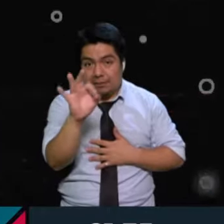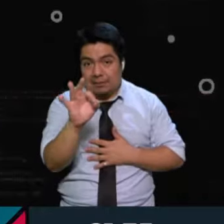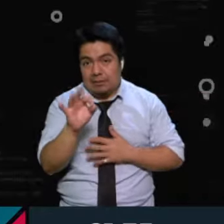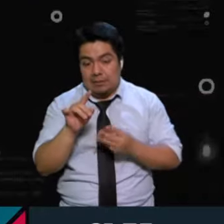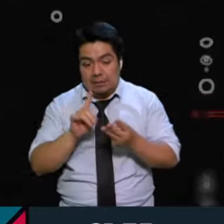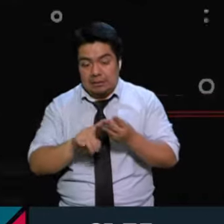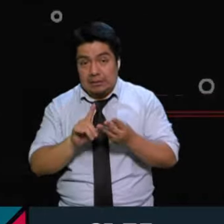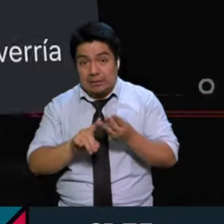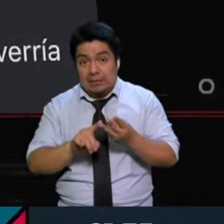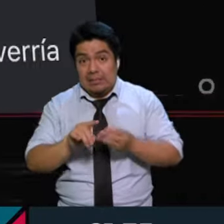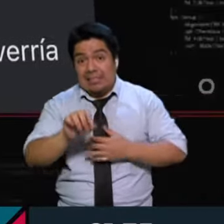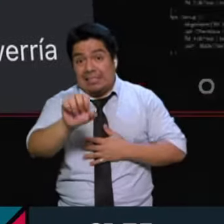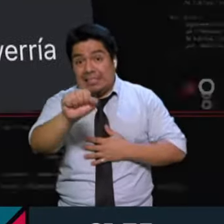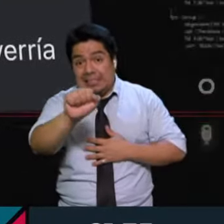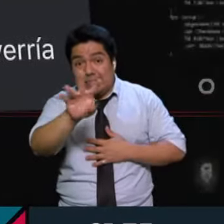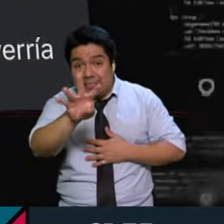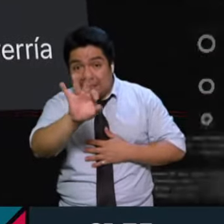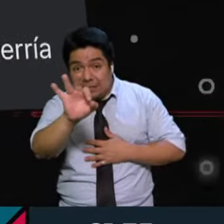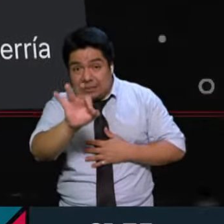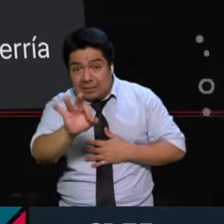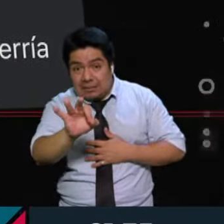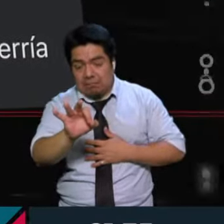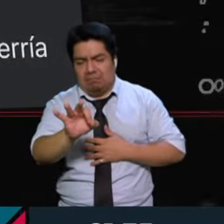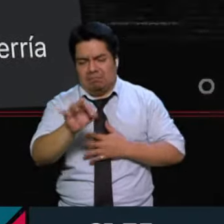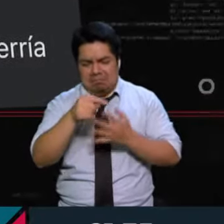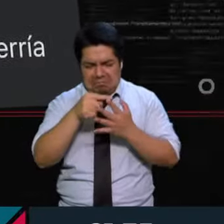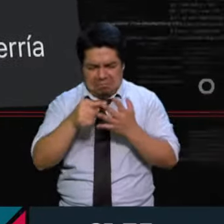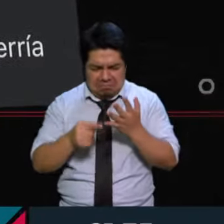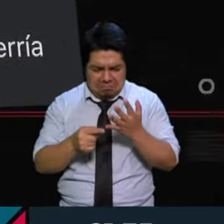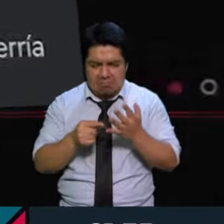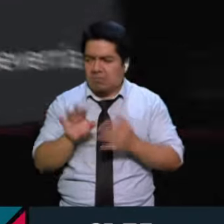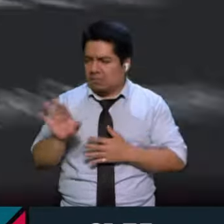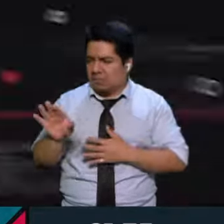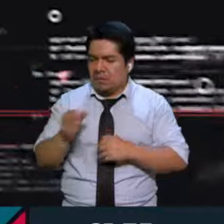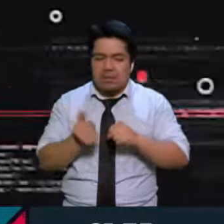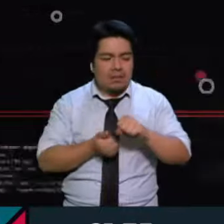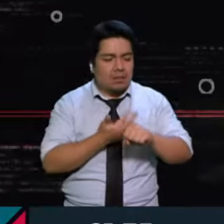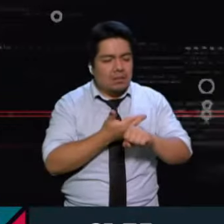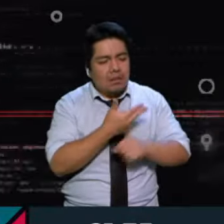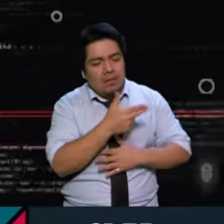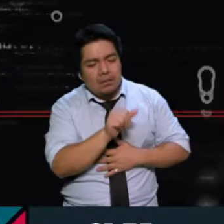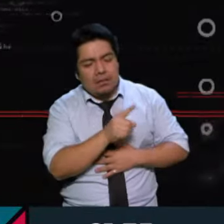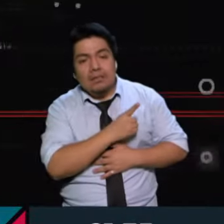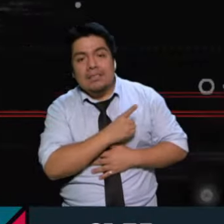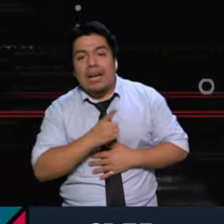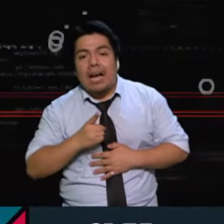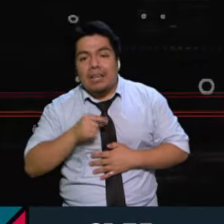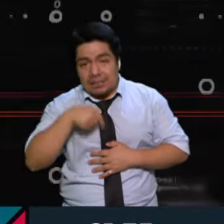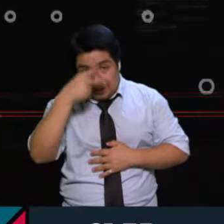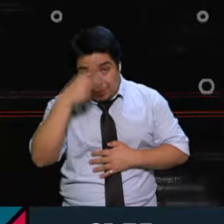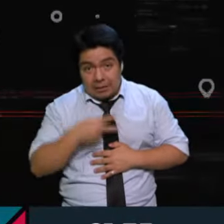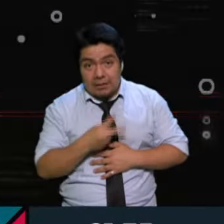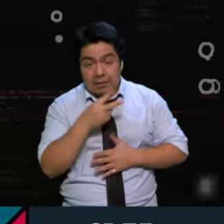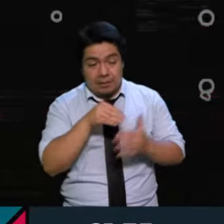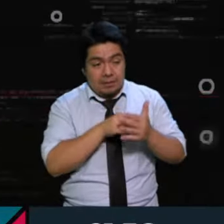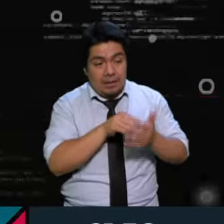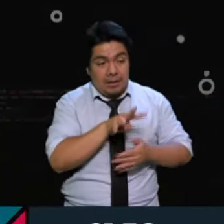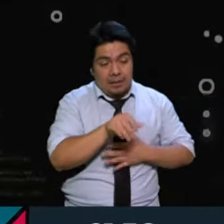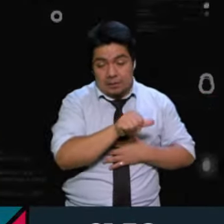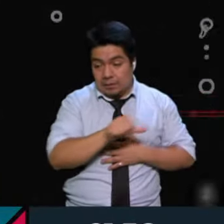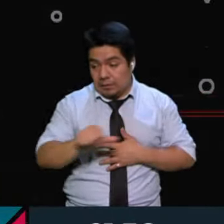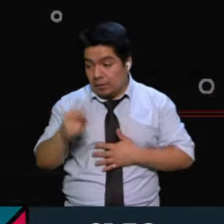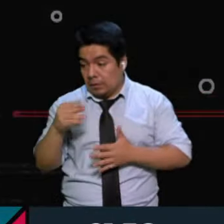y hasta del 64%. Según datos de la Secretaría de Hacienda, la deuda pública en México de 2019